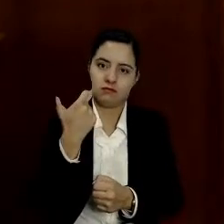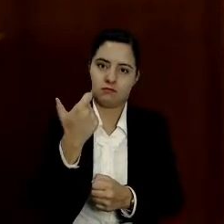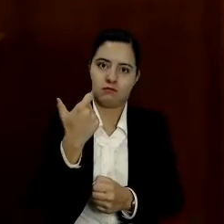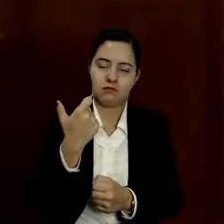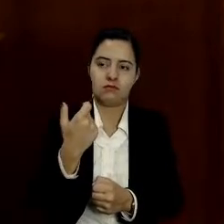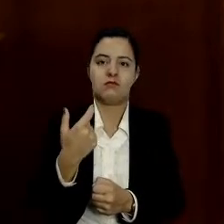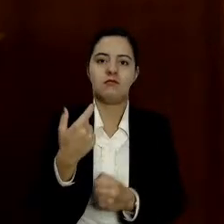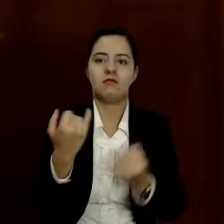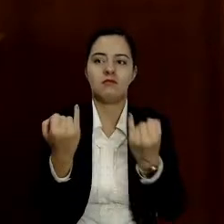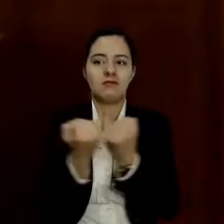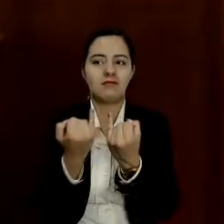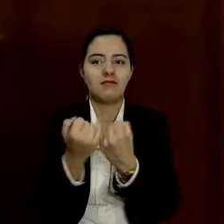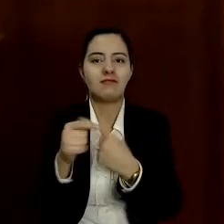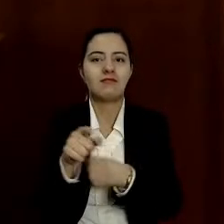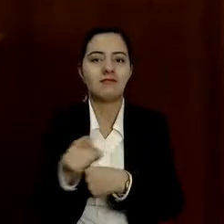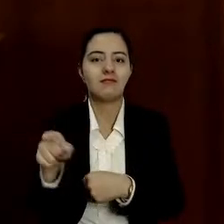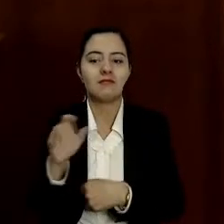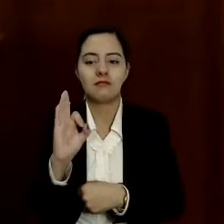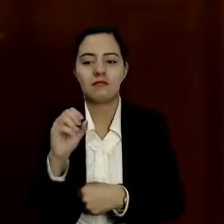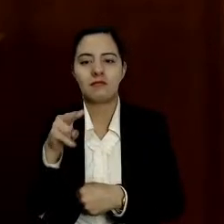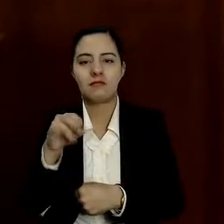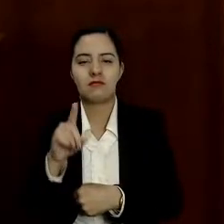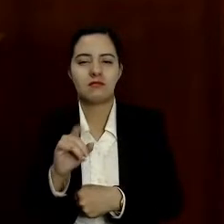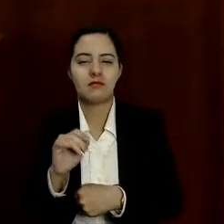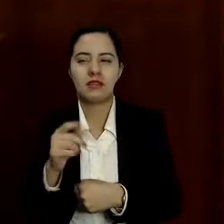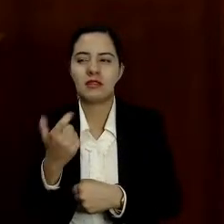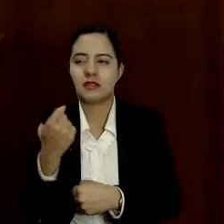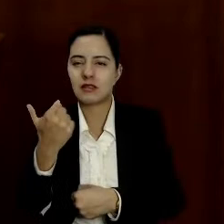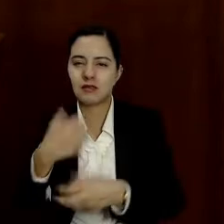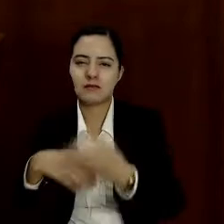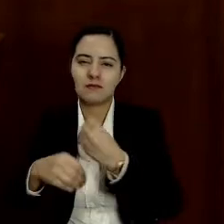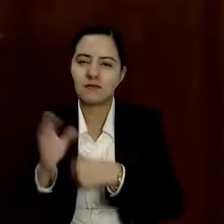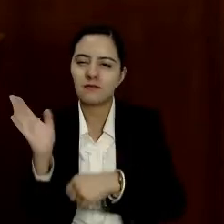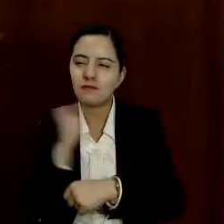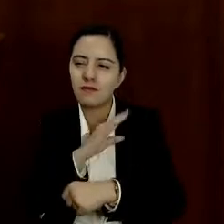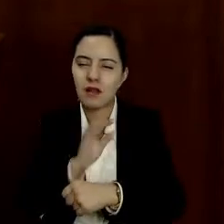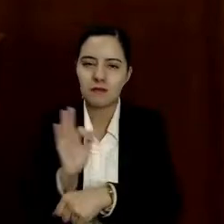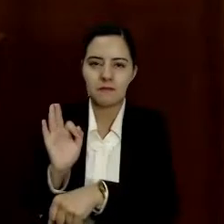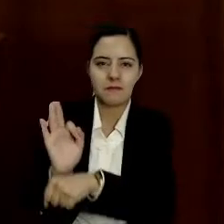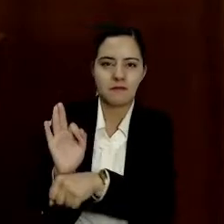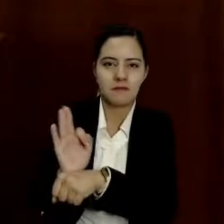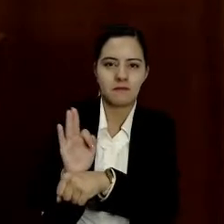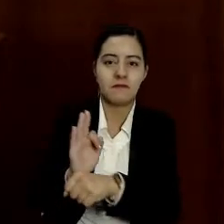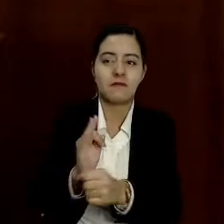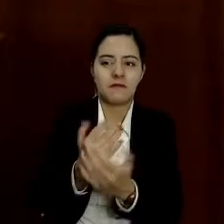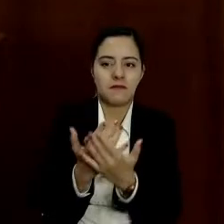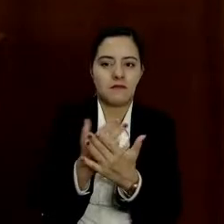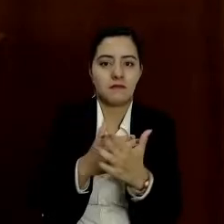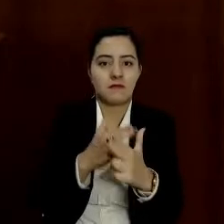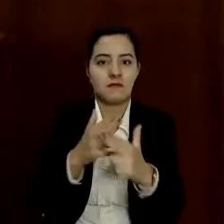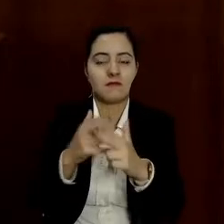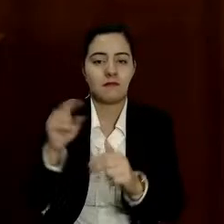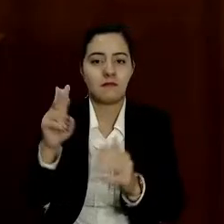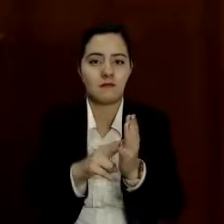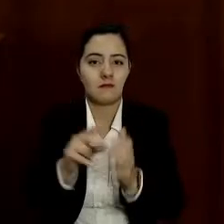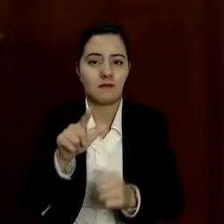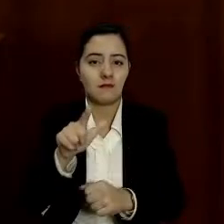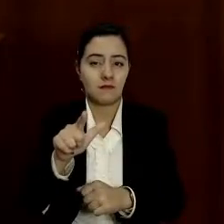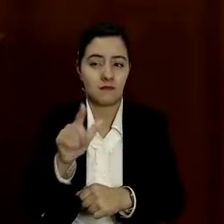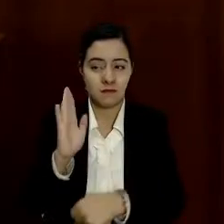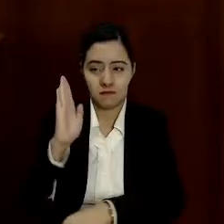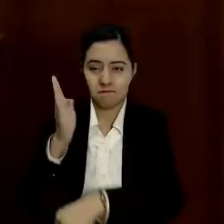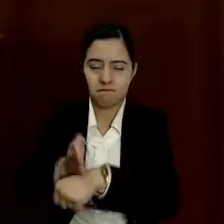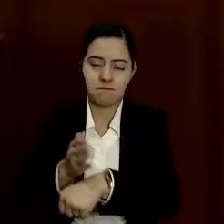operaciones fraudulentas del FONDIC, prolongarlas hasta el 2017 y para blindarlas de impunidad